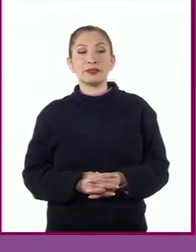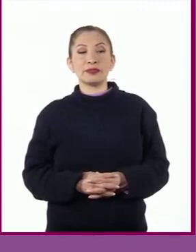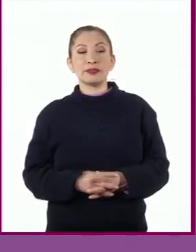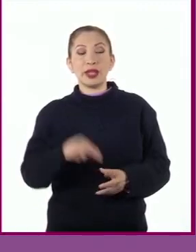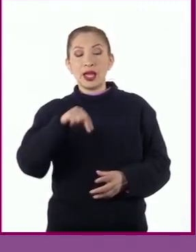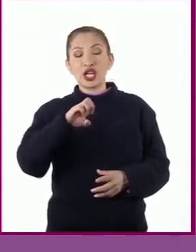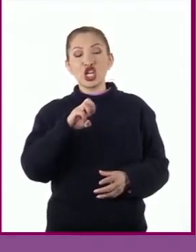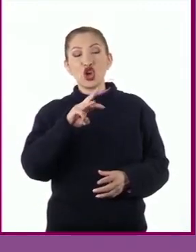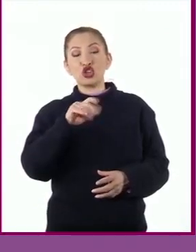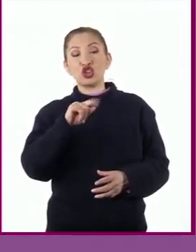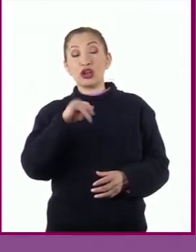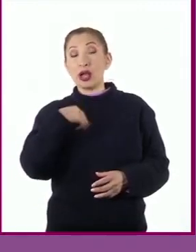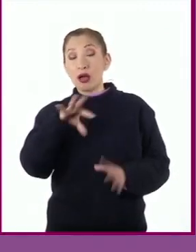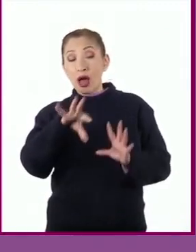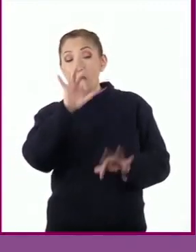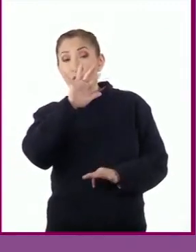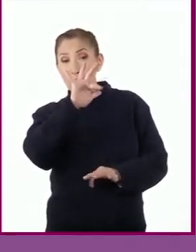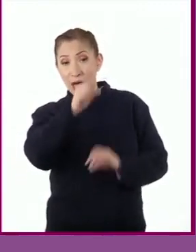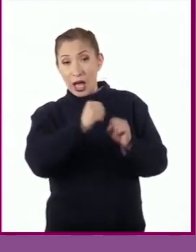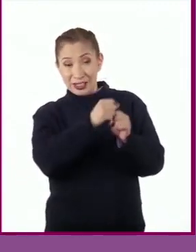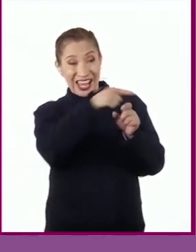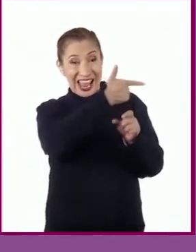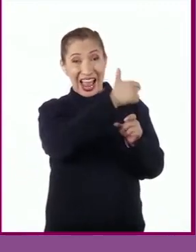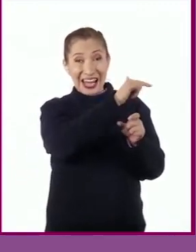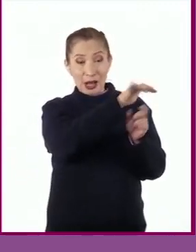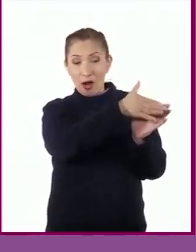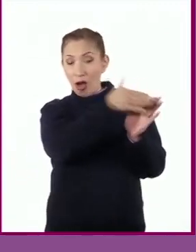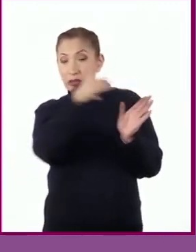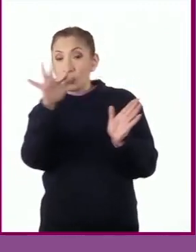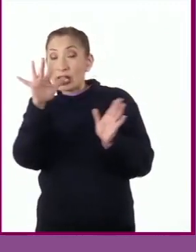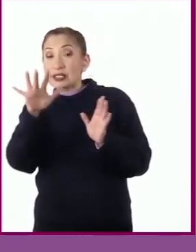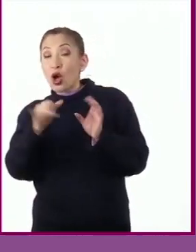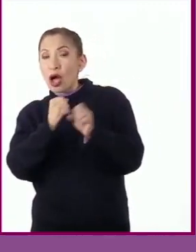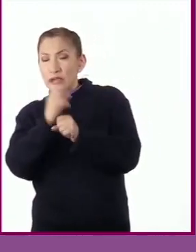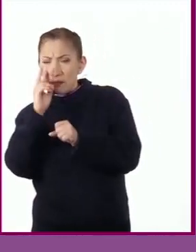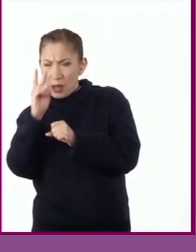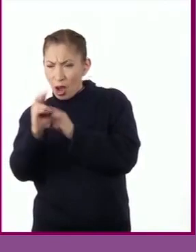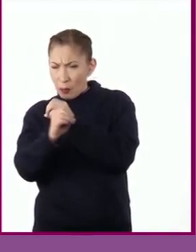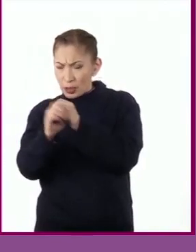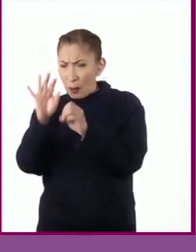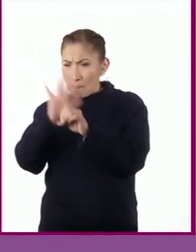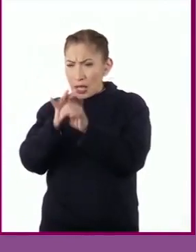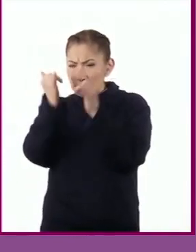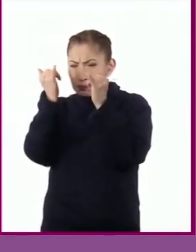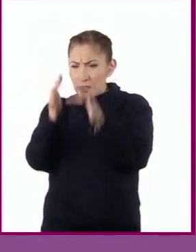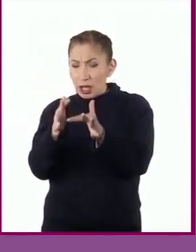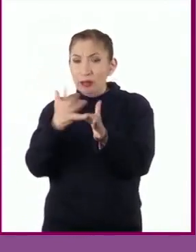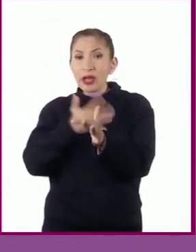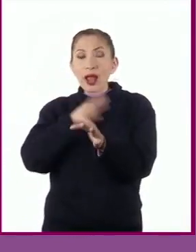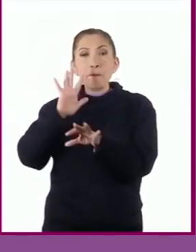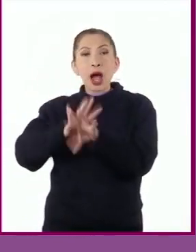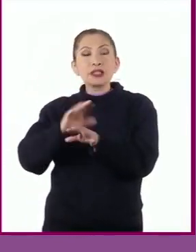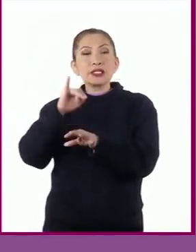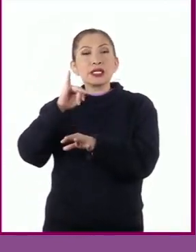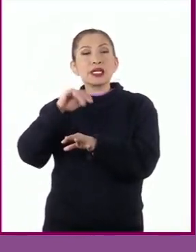Newton encontró 55 años después de Galileo que los objetos con mayor masa tienen mayor